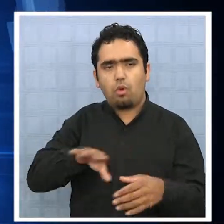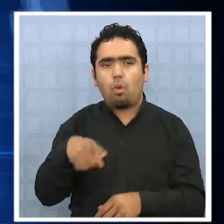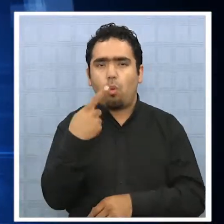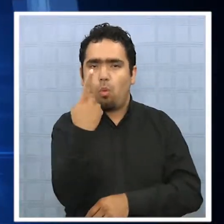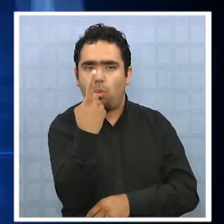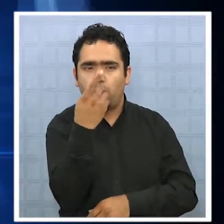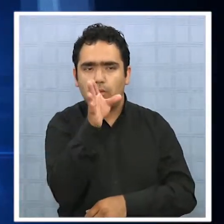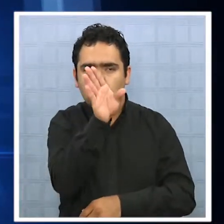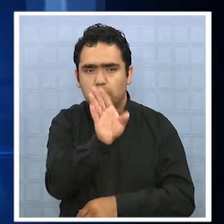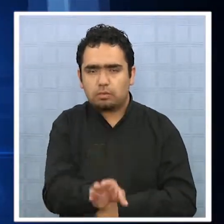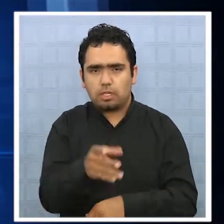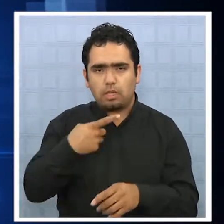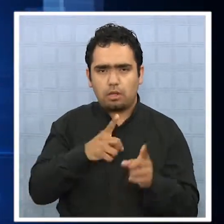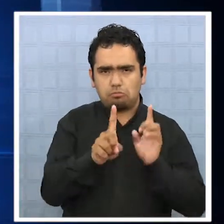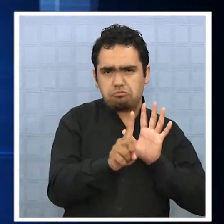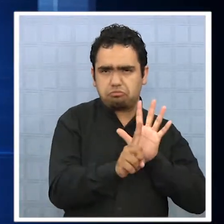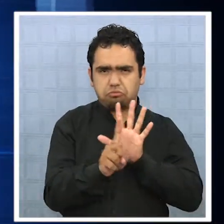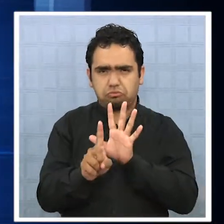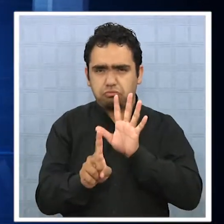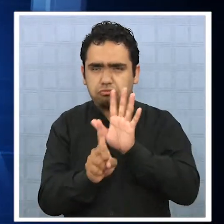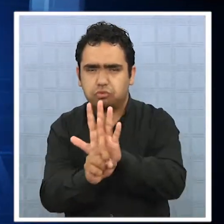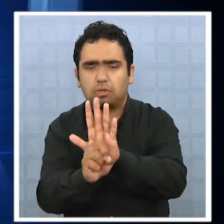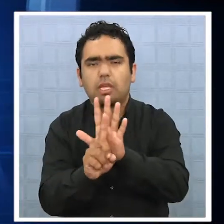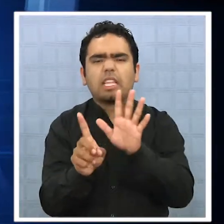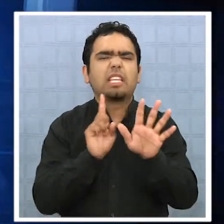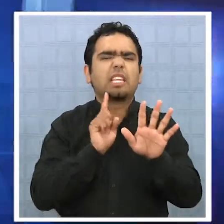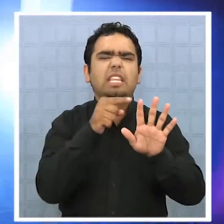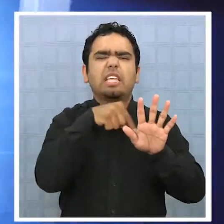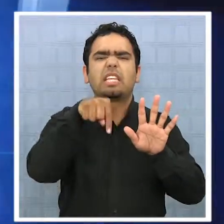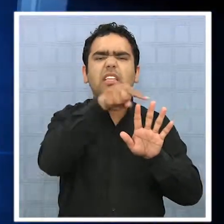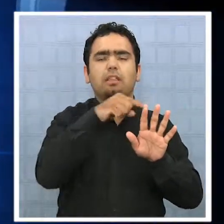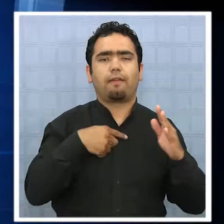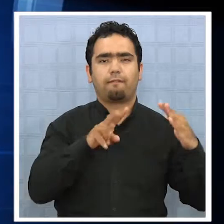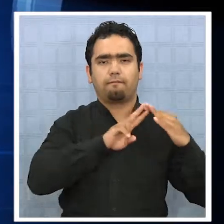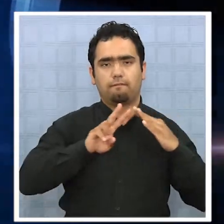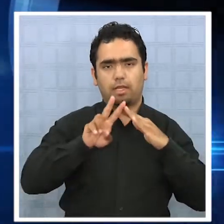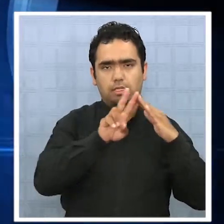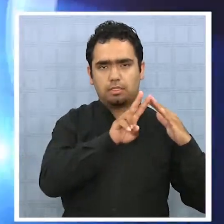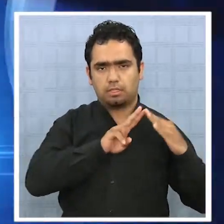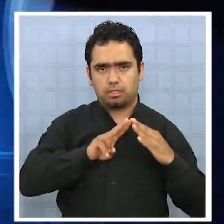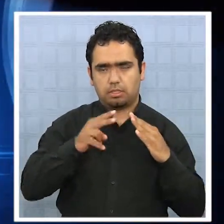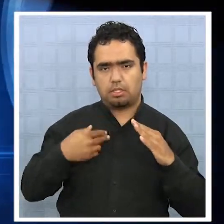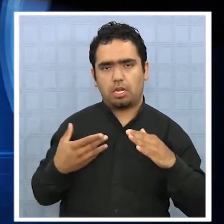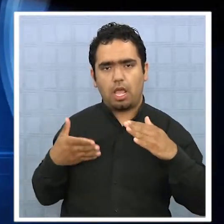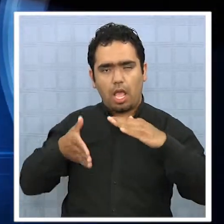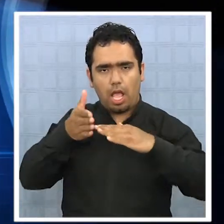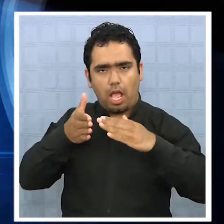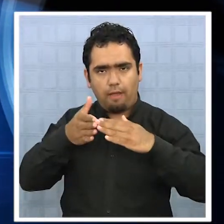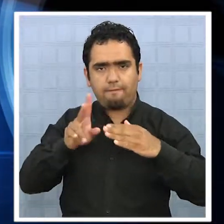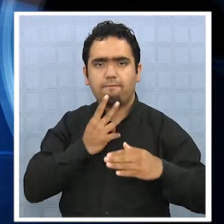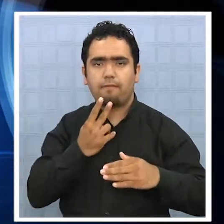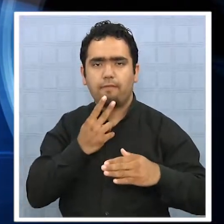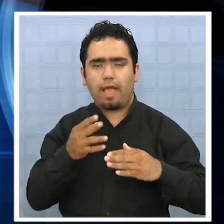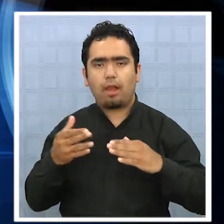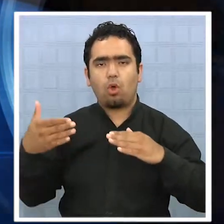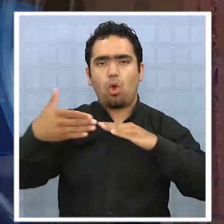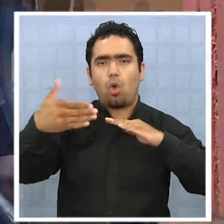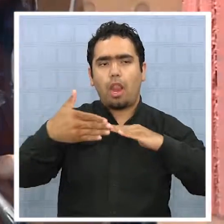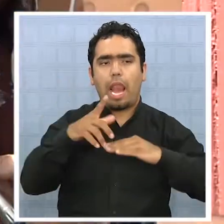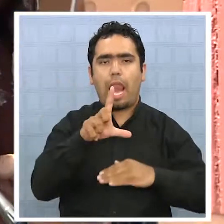antisociales fue perseguido y retenido por vecinos del sector en la esquina de calle Vivar y La Torre, para luego entregarlo a